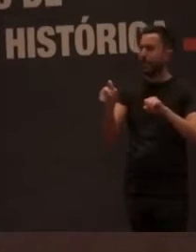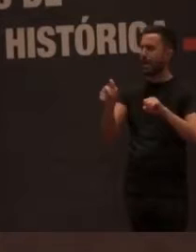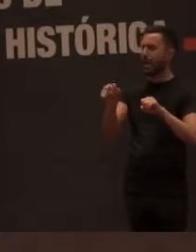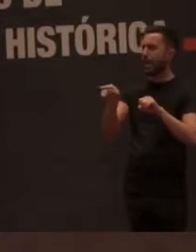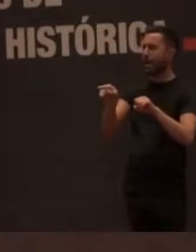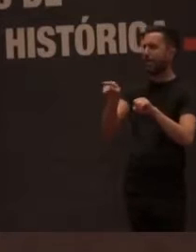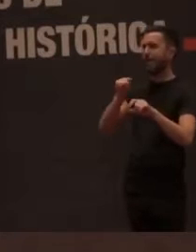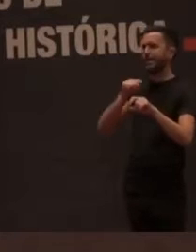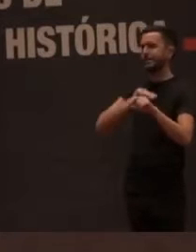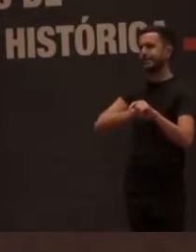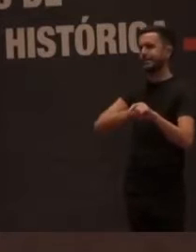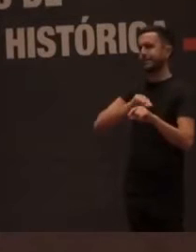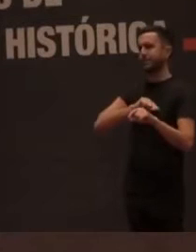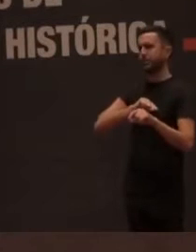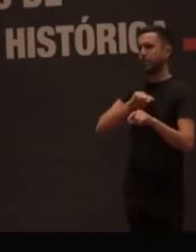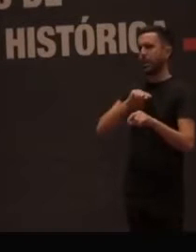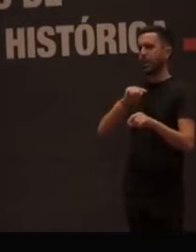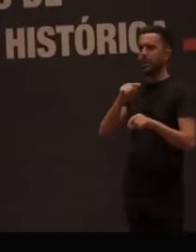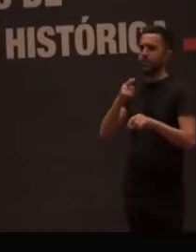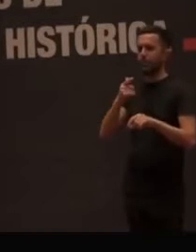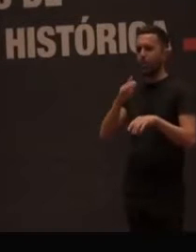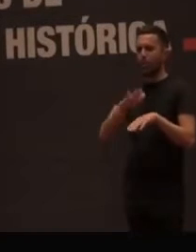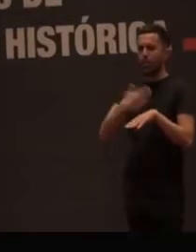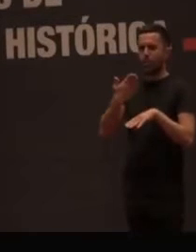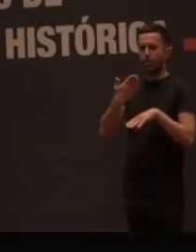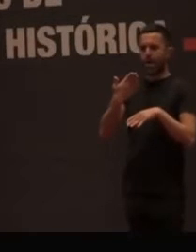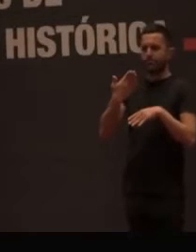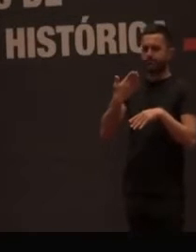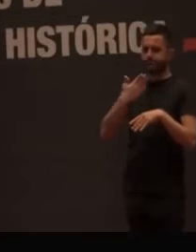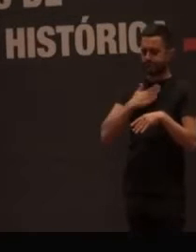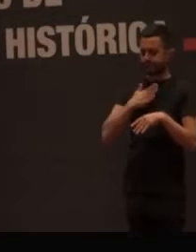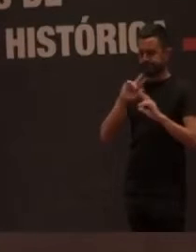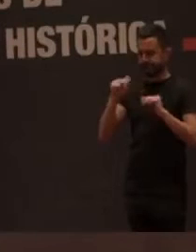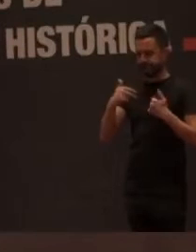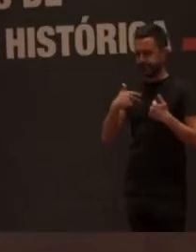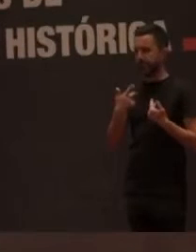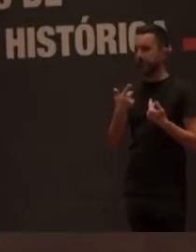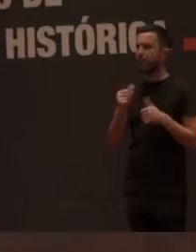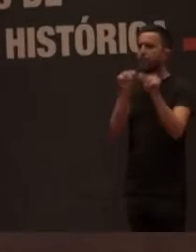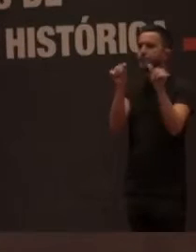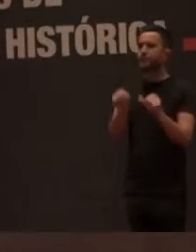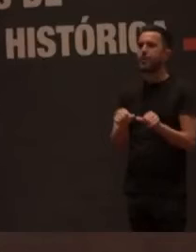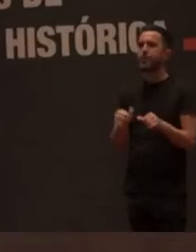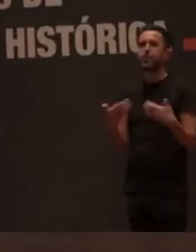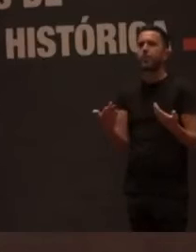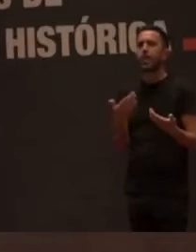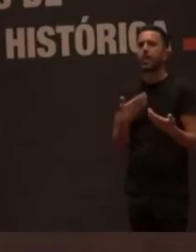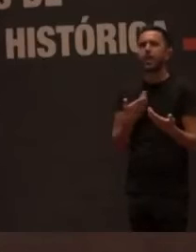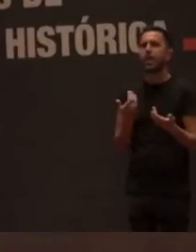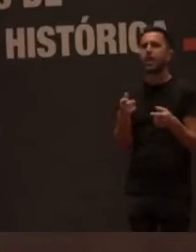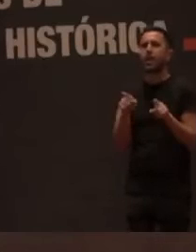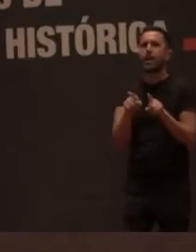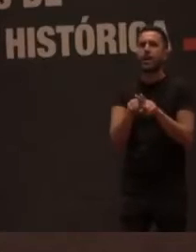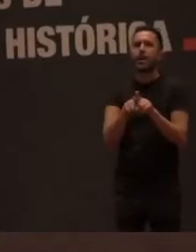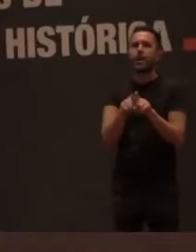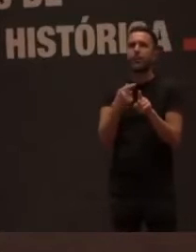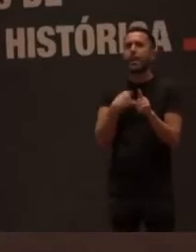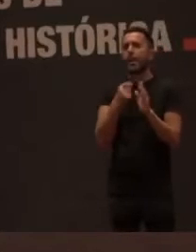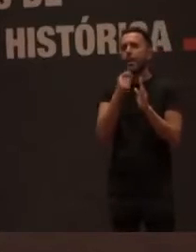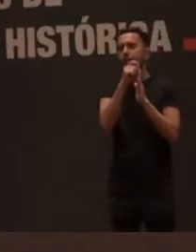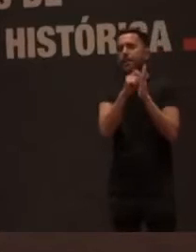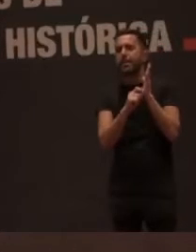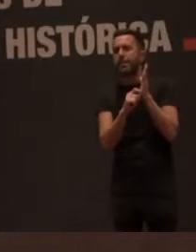que ven la forma de salir ahí es rechazar y cuestionar esas medidas,